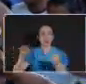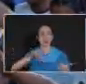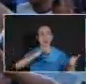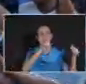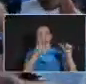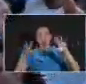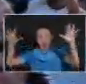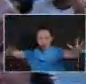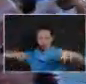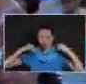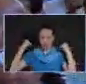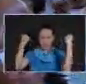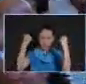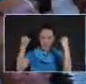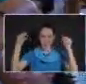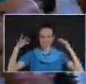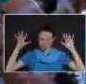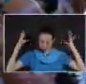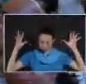tu aplauso al Rey.